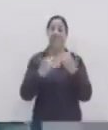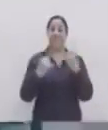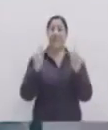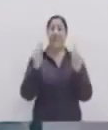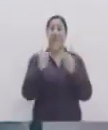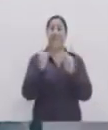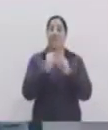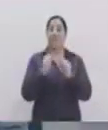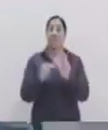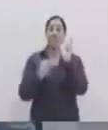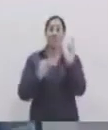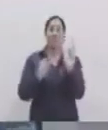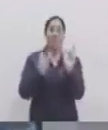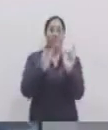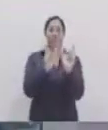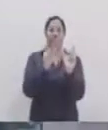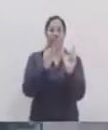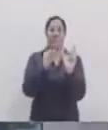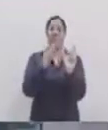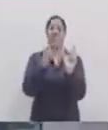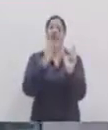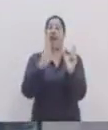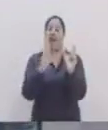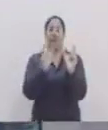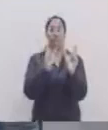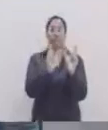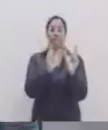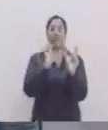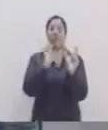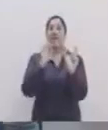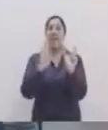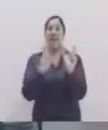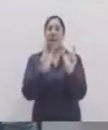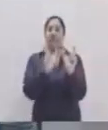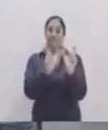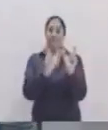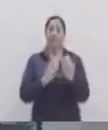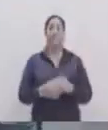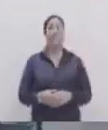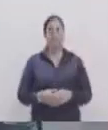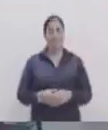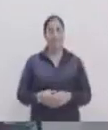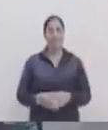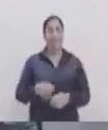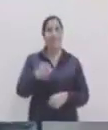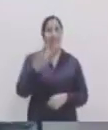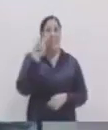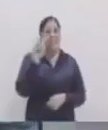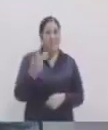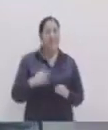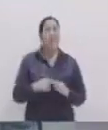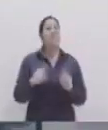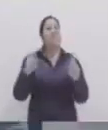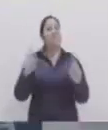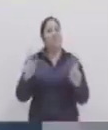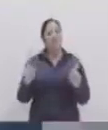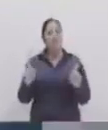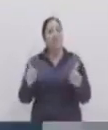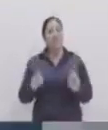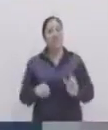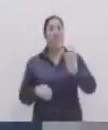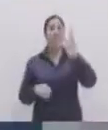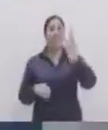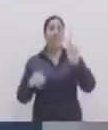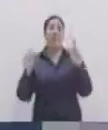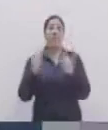¿verdad? Quiere decir que este sería un tipo de verboide. Sí, pues la diferencia se puede notar en que